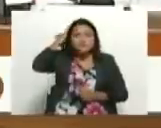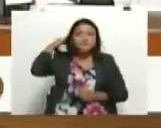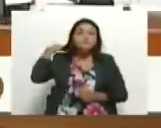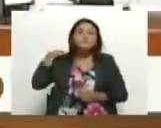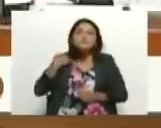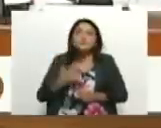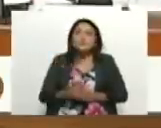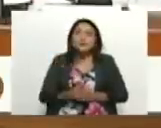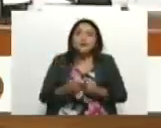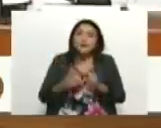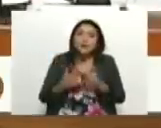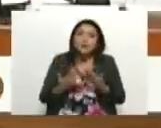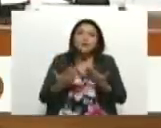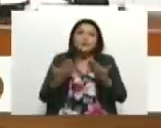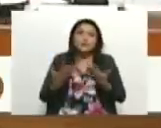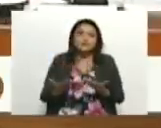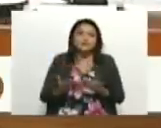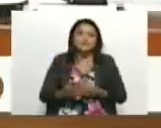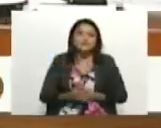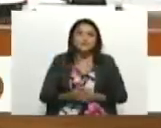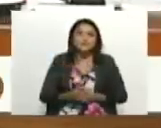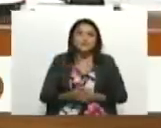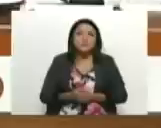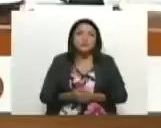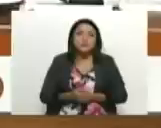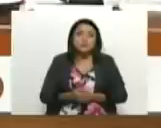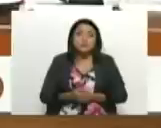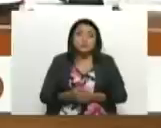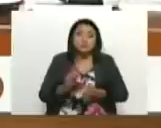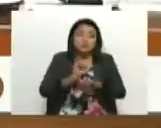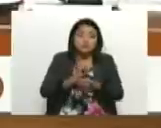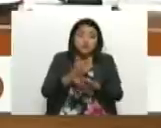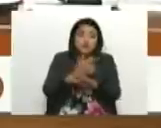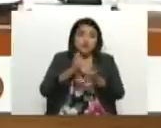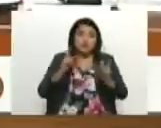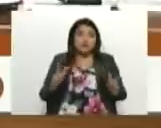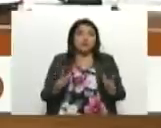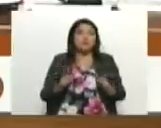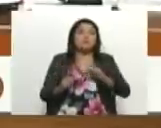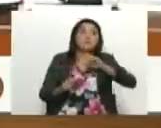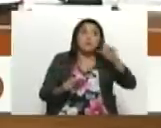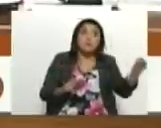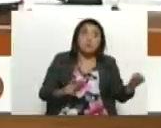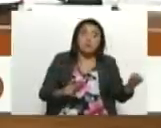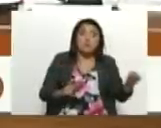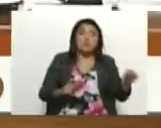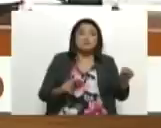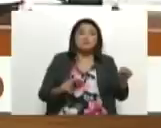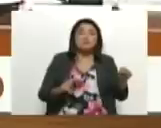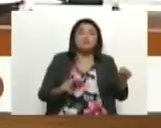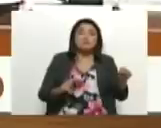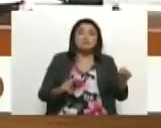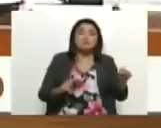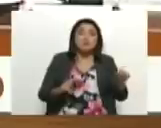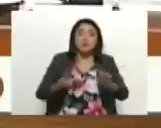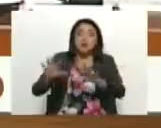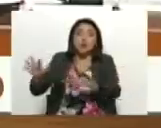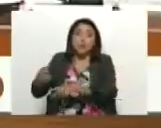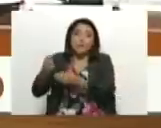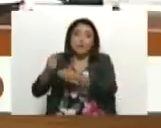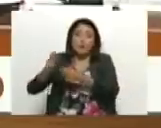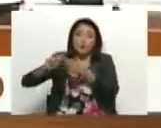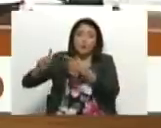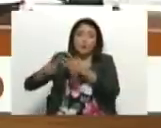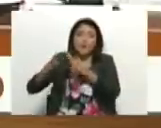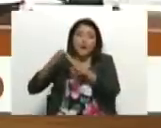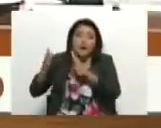esperar. Y después salgo, tengo mis reales, tengo mis edificios en las Mercedes, tengo mis aviones, tengo mis carros último modelo, tengo mis casas en el Country